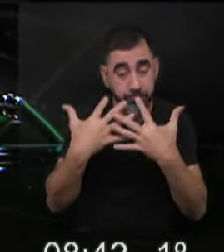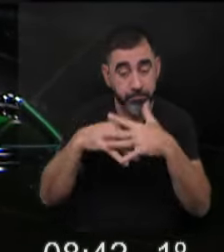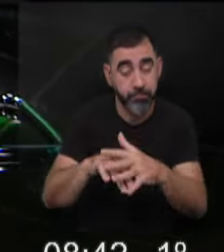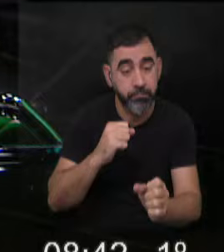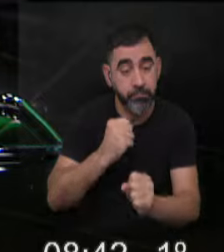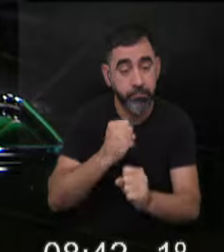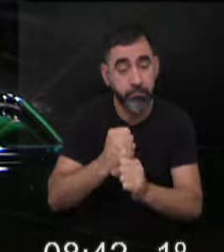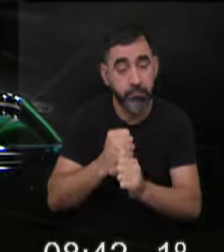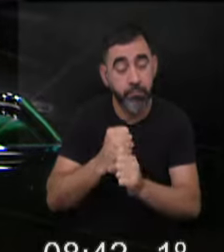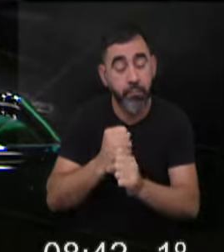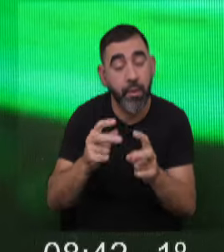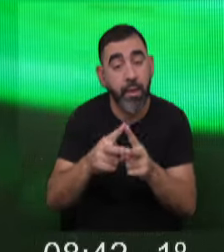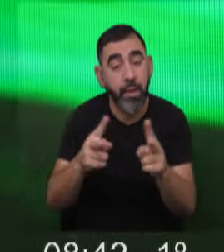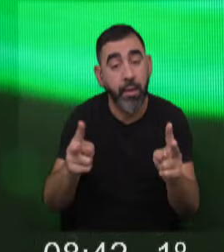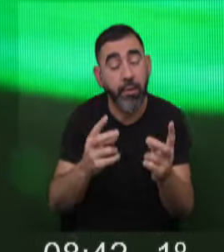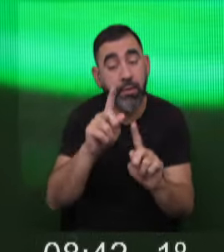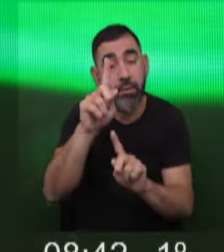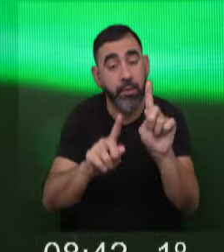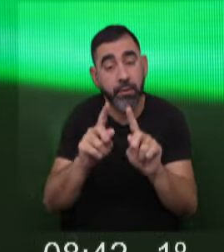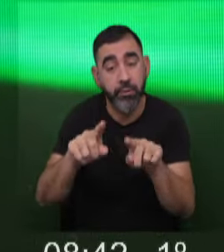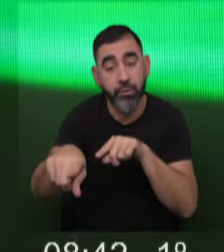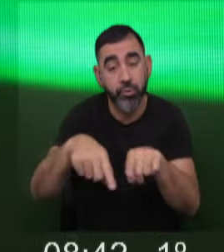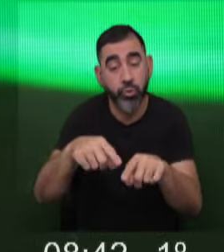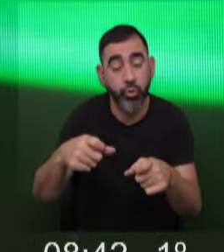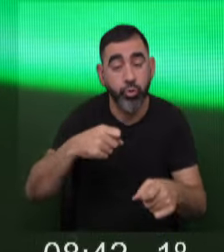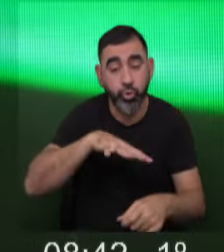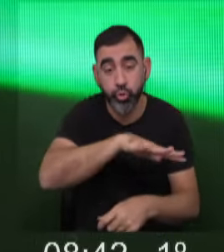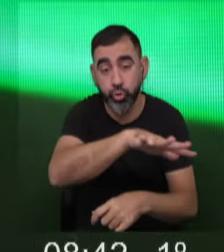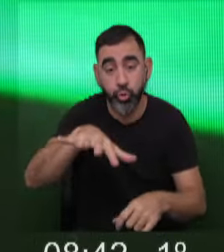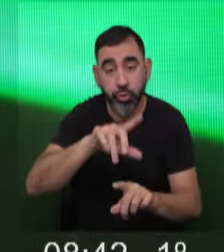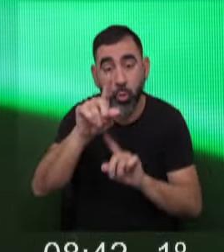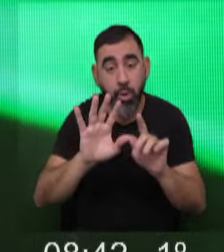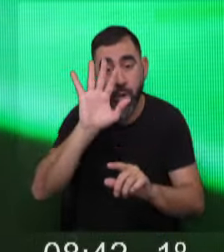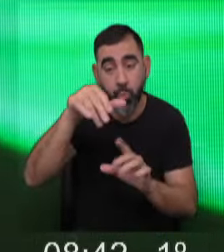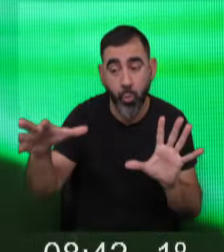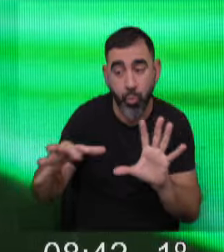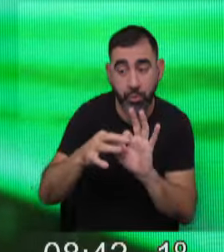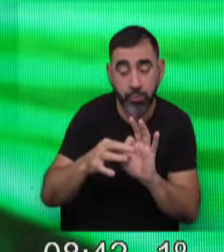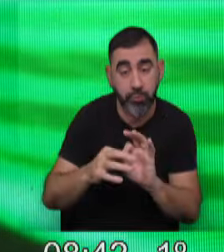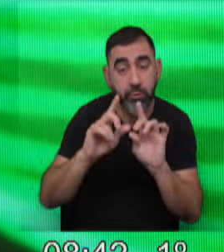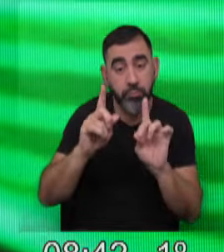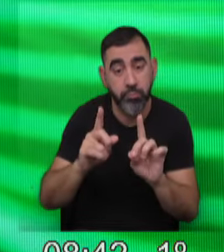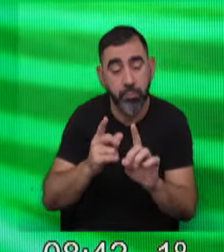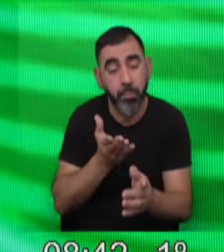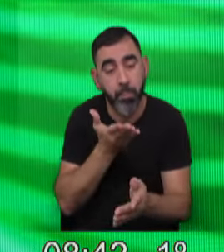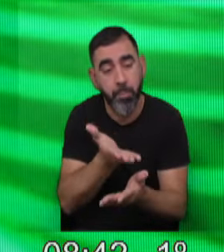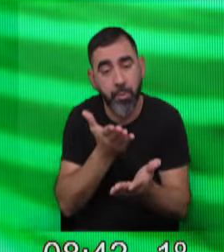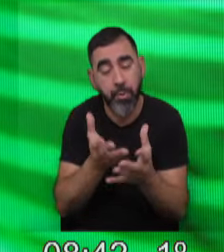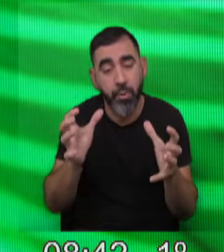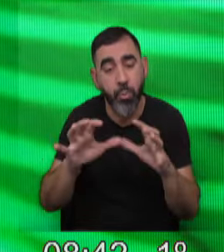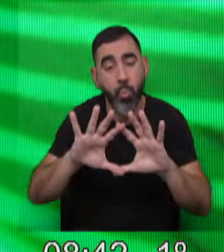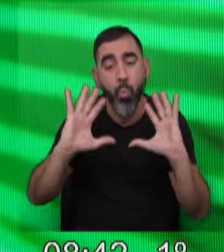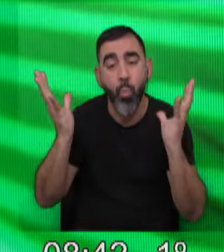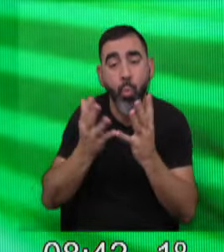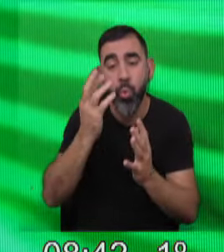trabajo desde la extensión universitaria, articulación, la sociedad civil con la universidad, que a partir de la demanda de Mundo Afro en